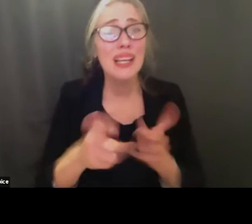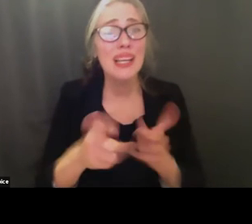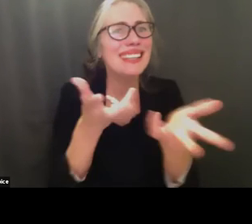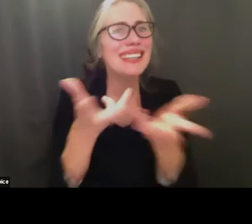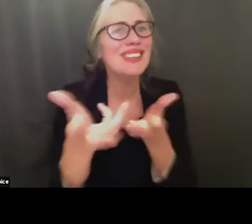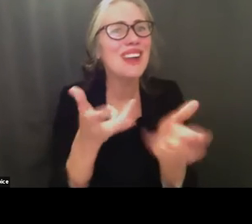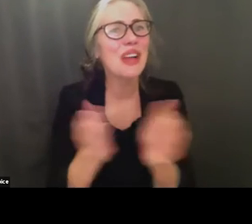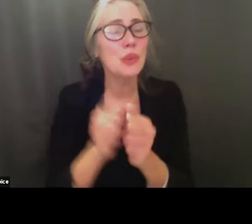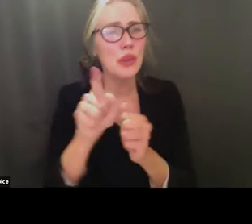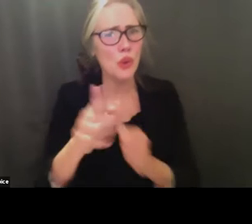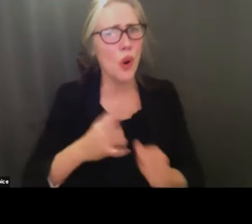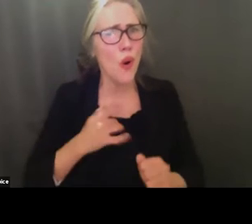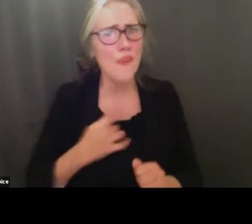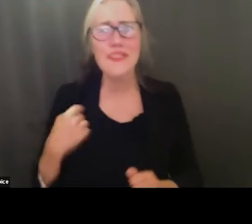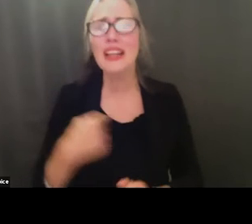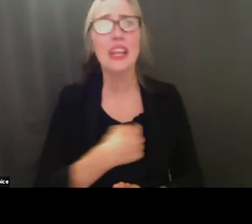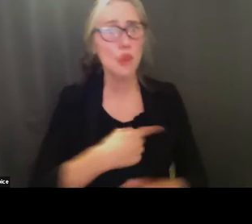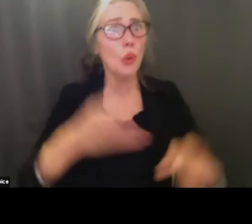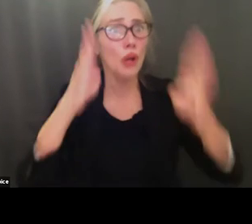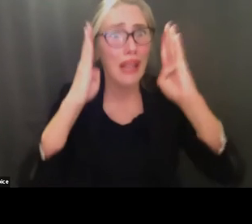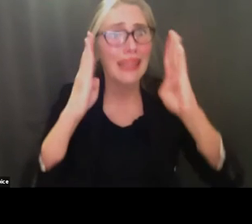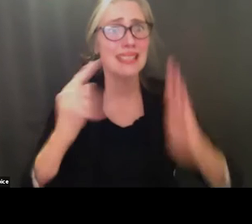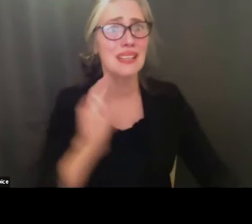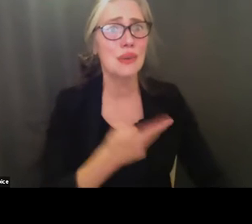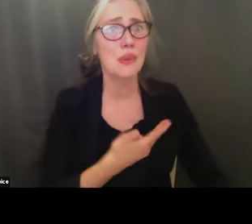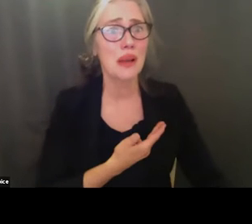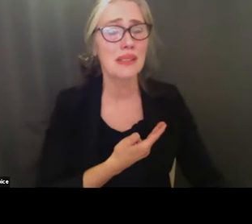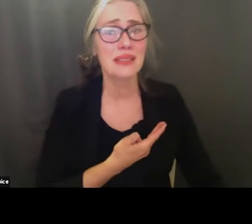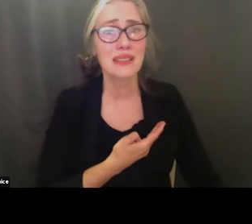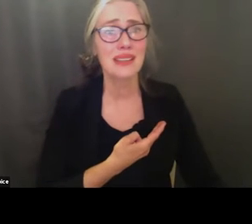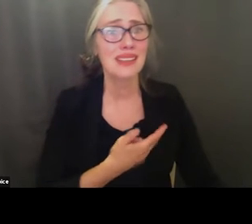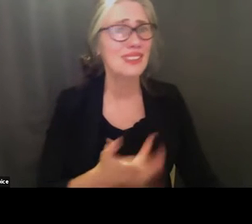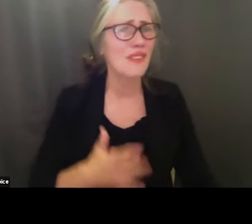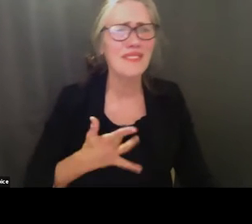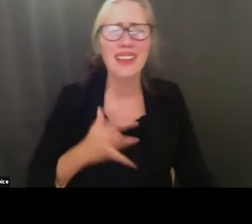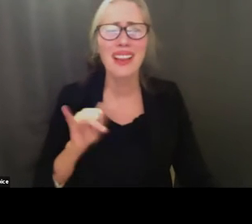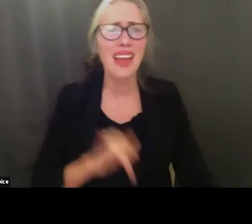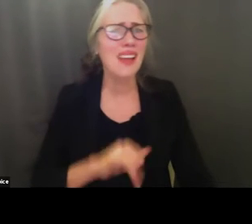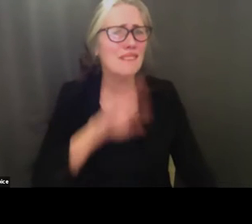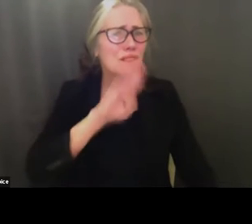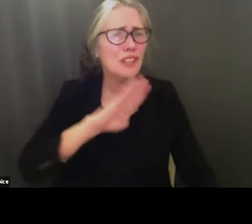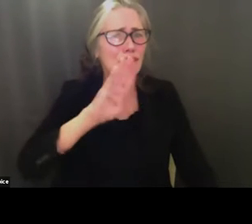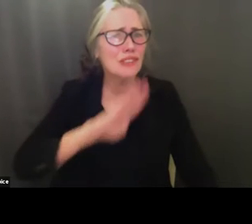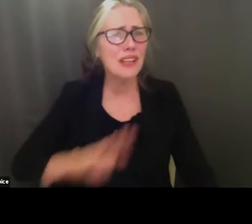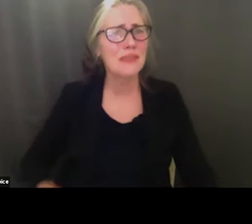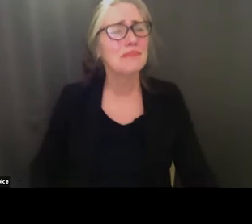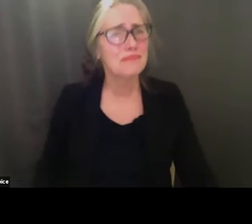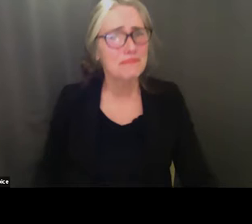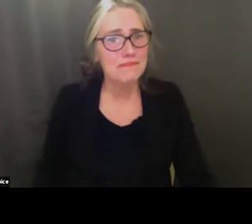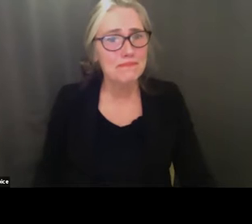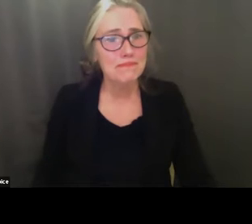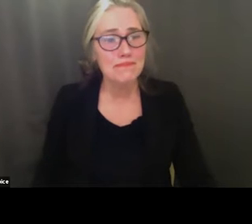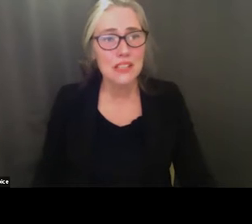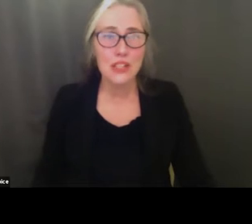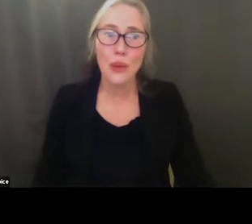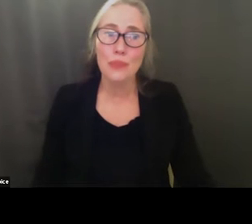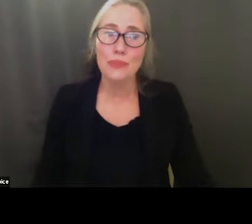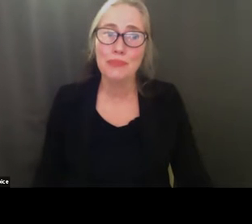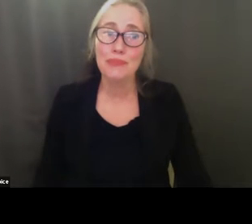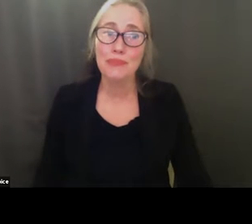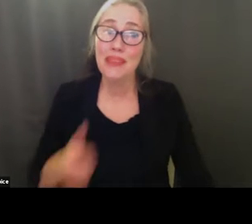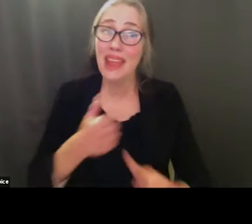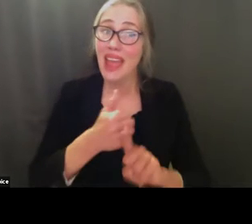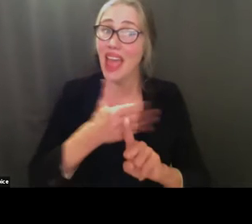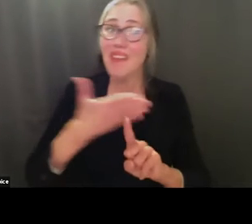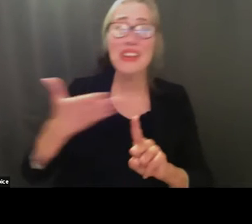del consejo ni podemos tampoco sentir que se nos está escuchando. Y entonces, como yo mencioné, todo lo